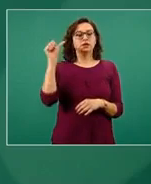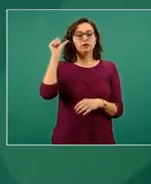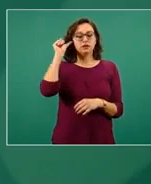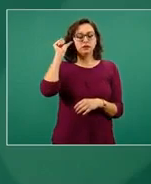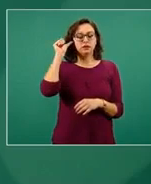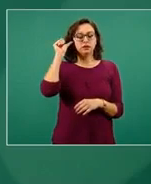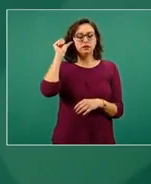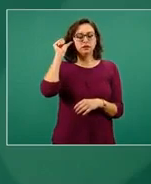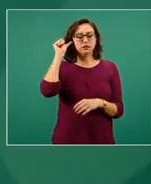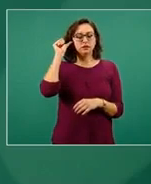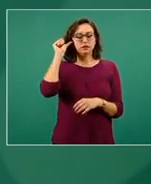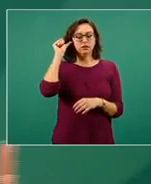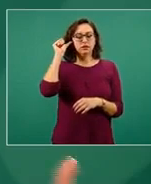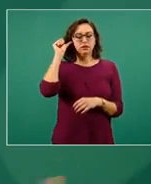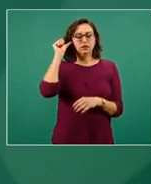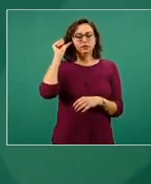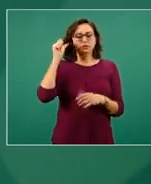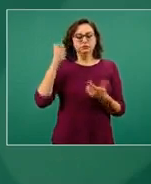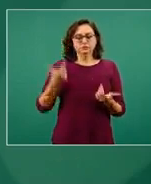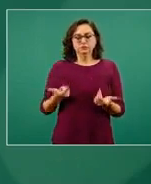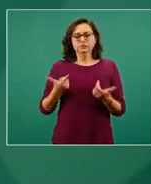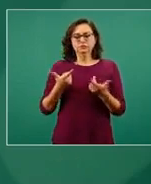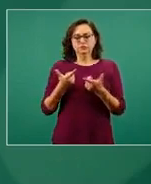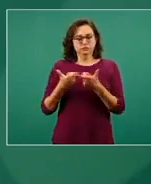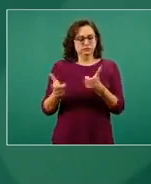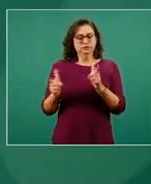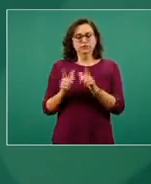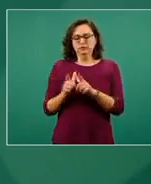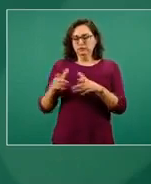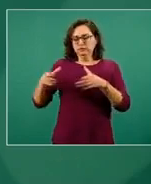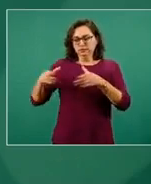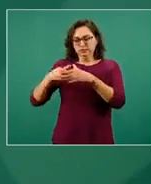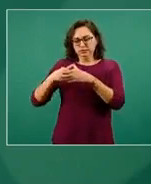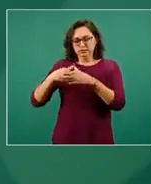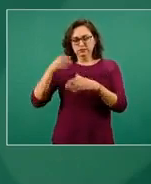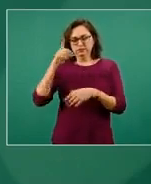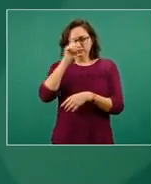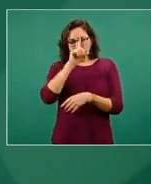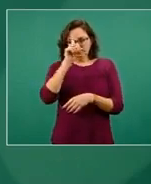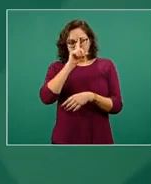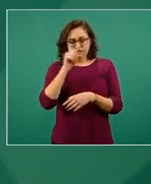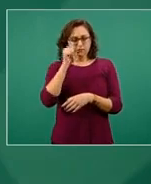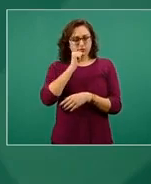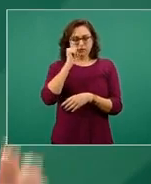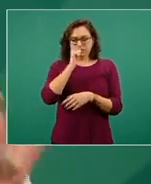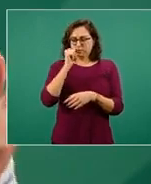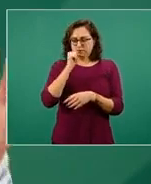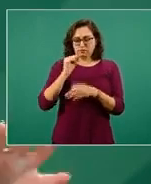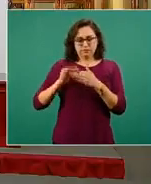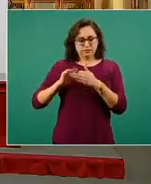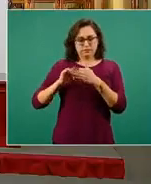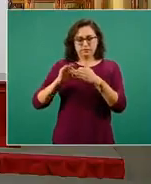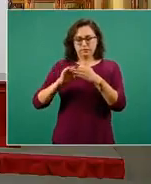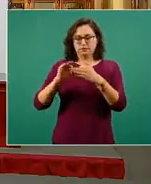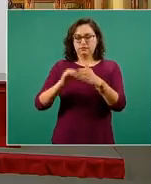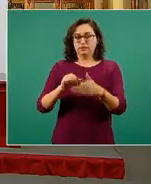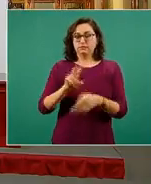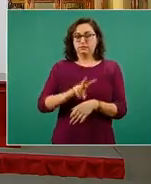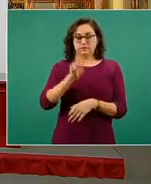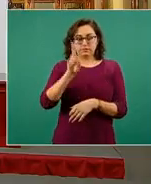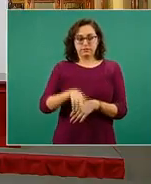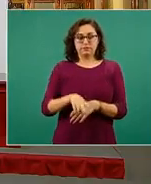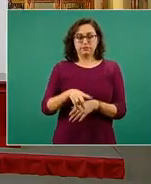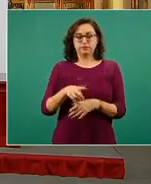participó nuestro grupo asesor, nuestro seminario permanente, y hablábamos precisamente de el énfasis que se ha